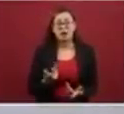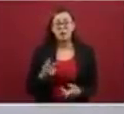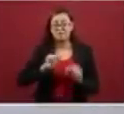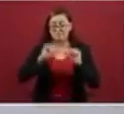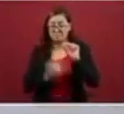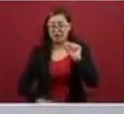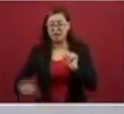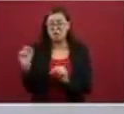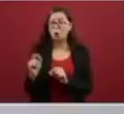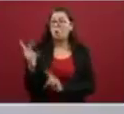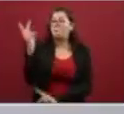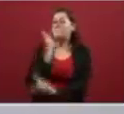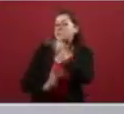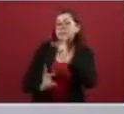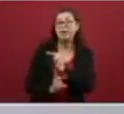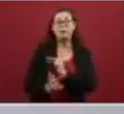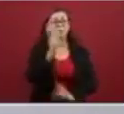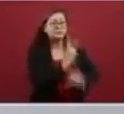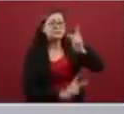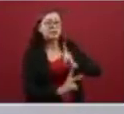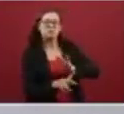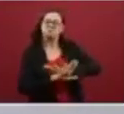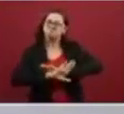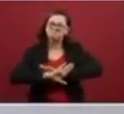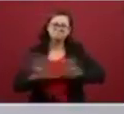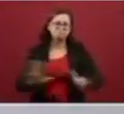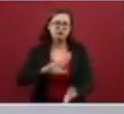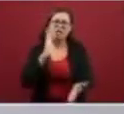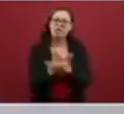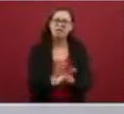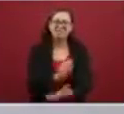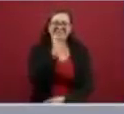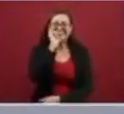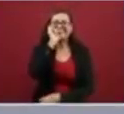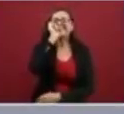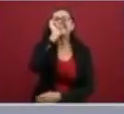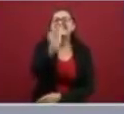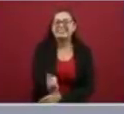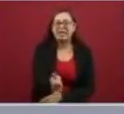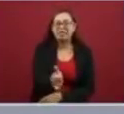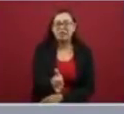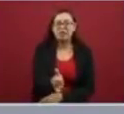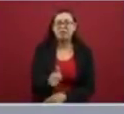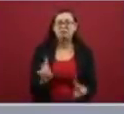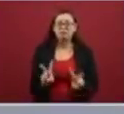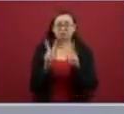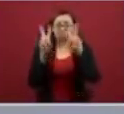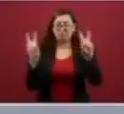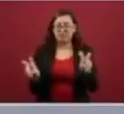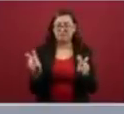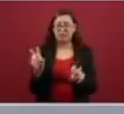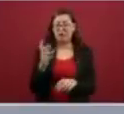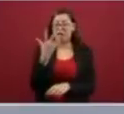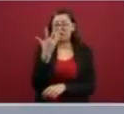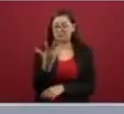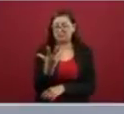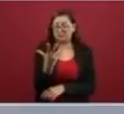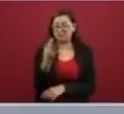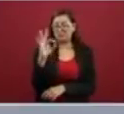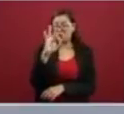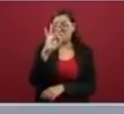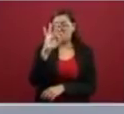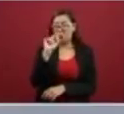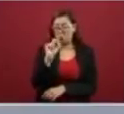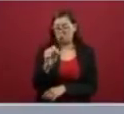pública. La inflación ha bajado de